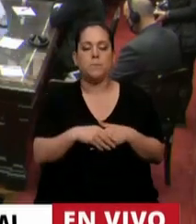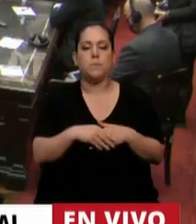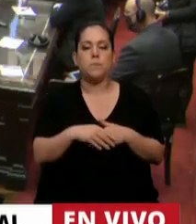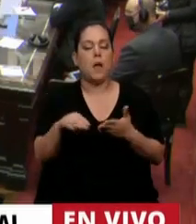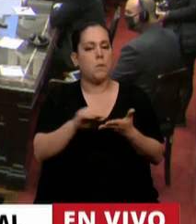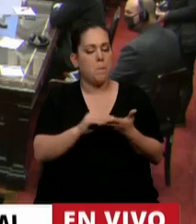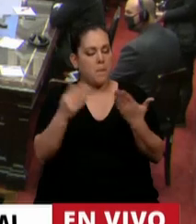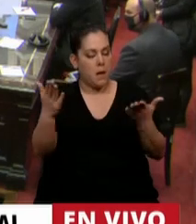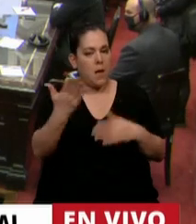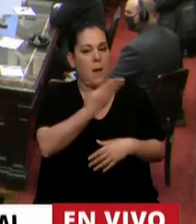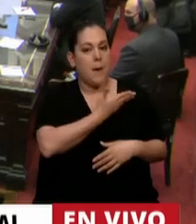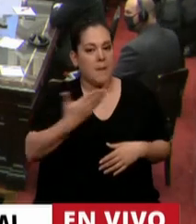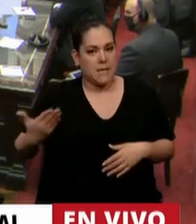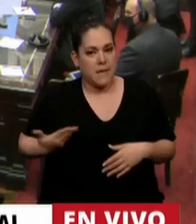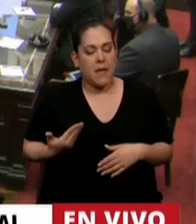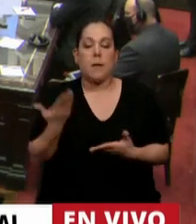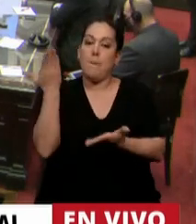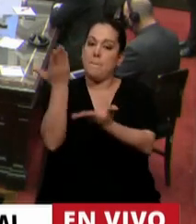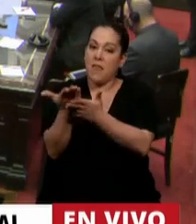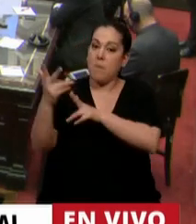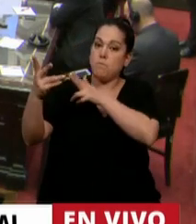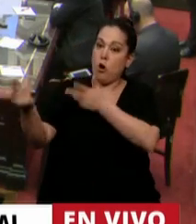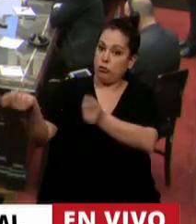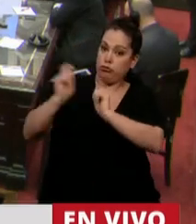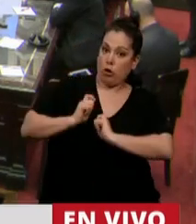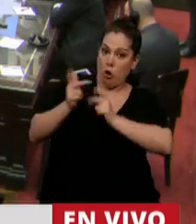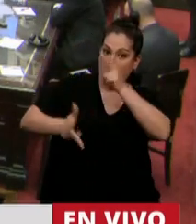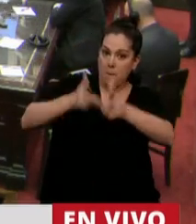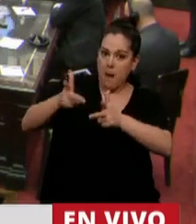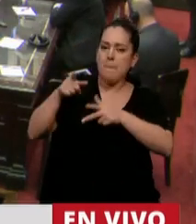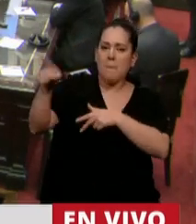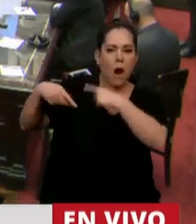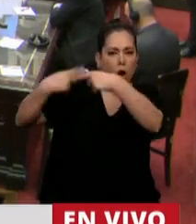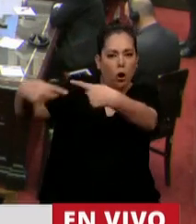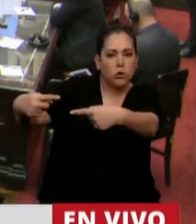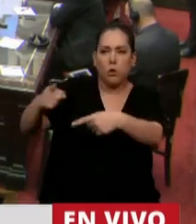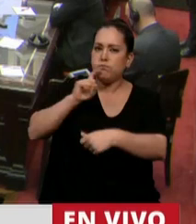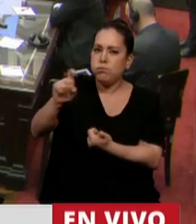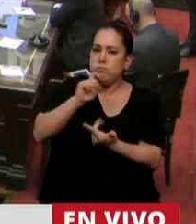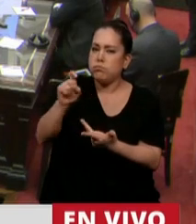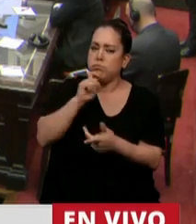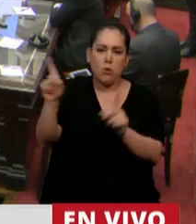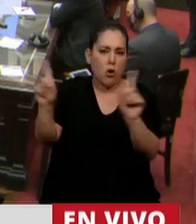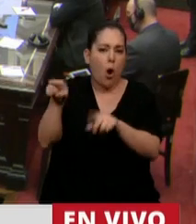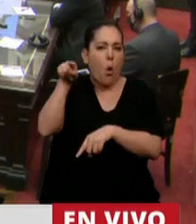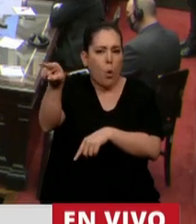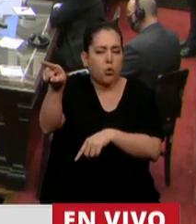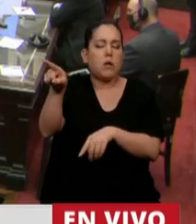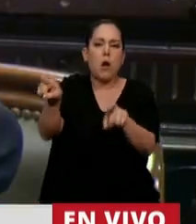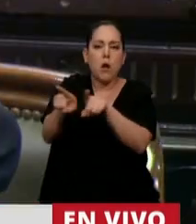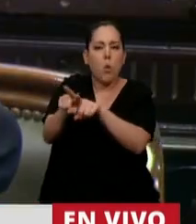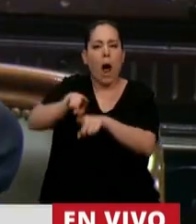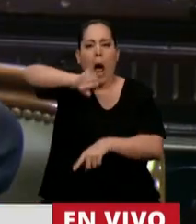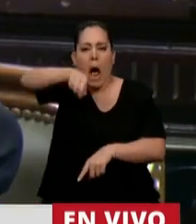Presidente, le estábamos pidiendo la palabra para que no avance en un acto irregular. Usted ha dado por hecho al comienzo de